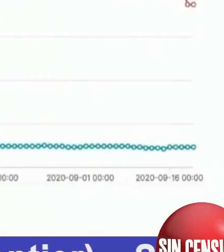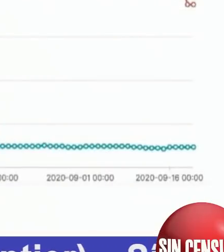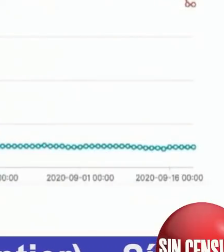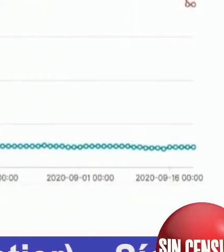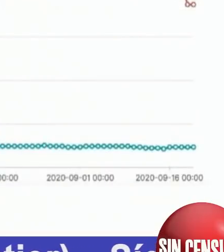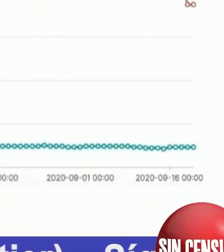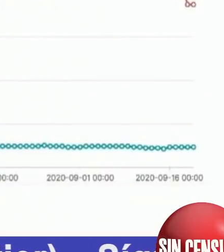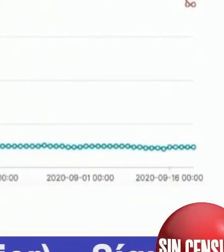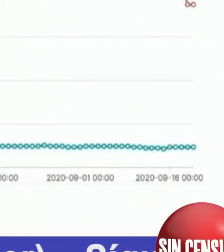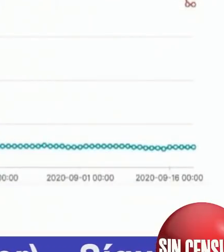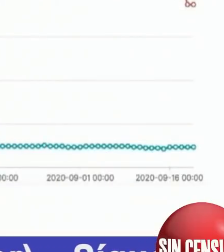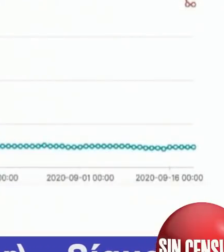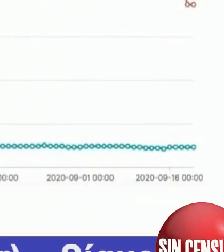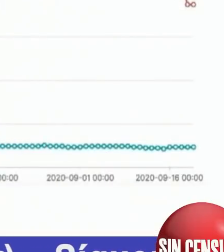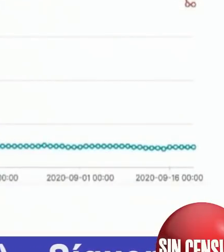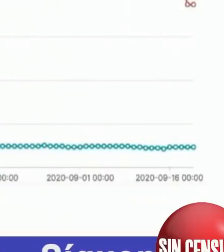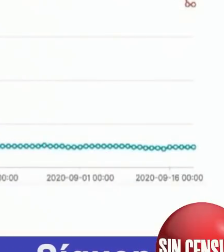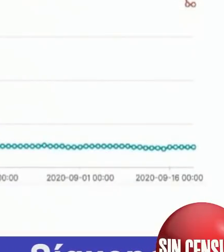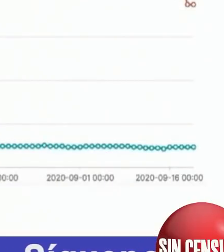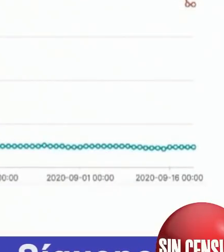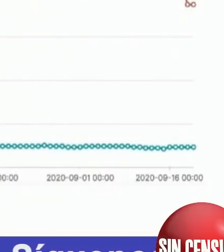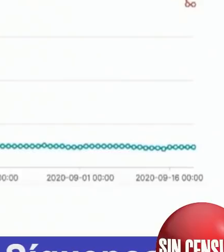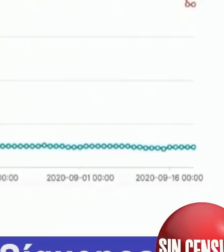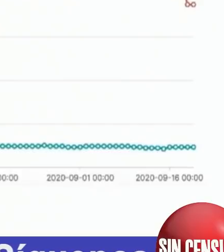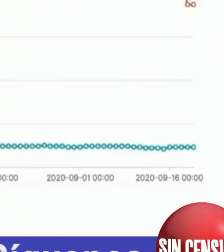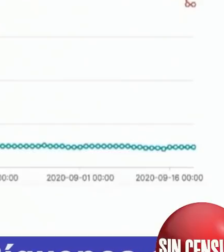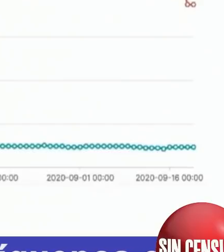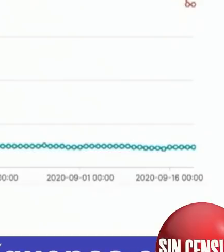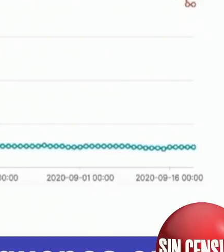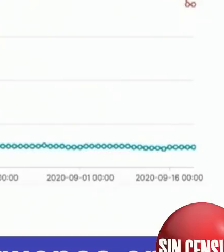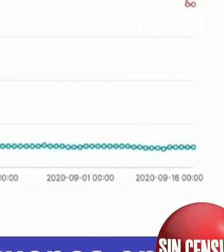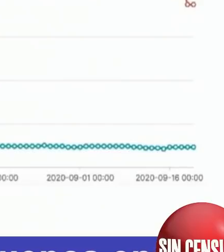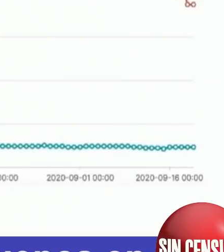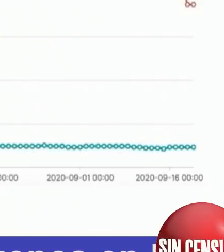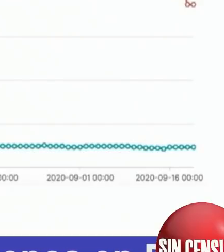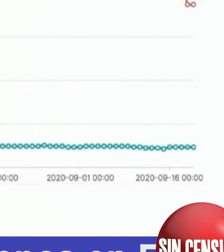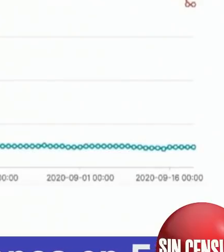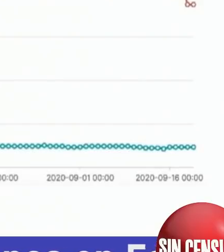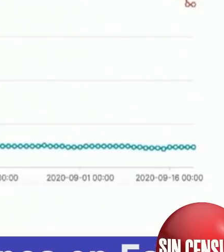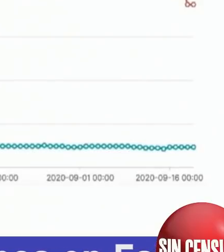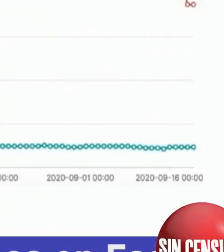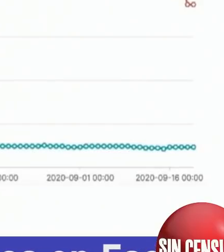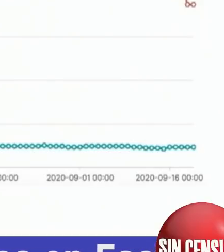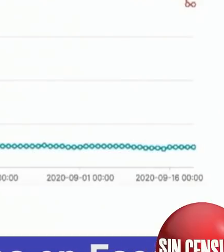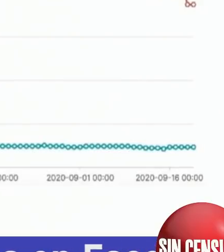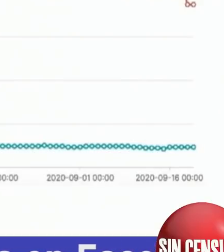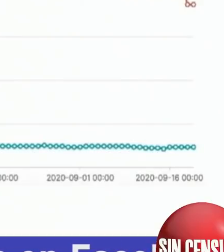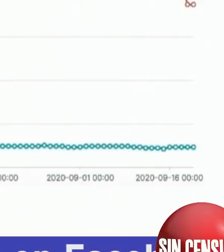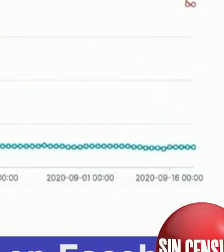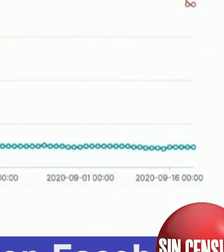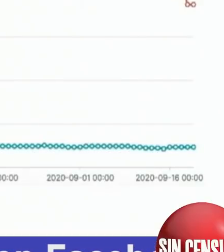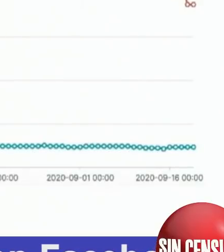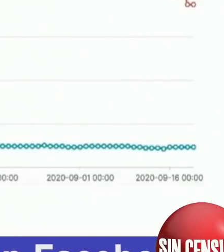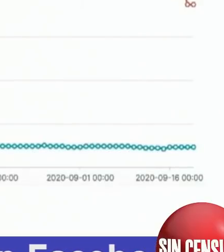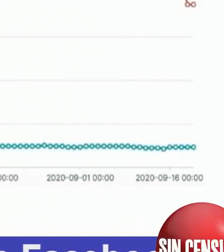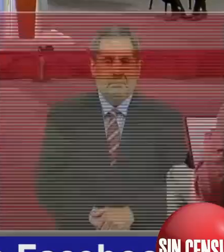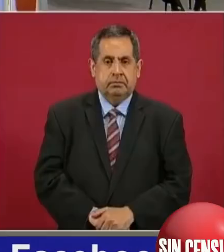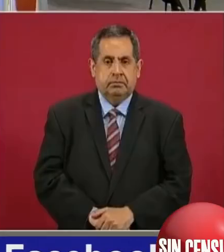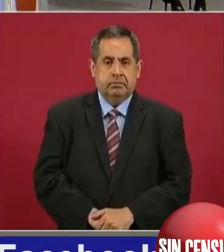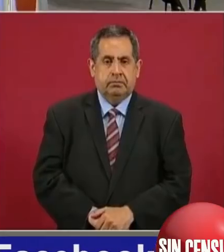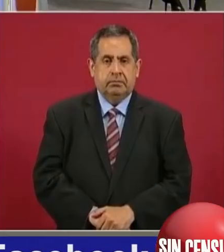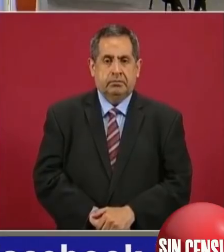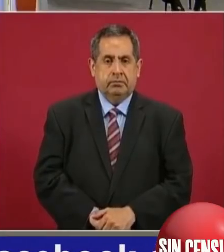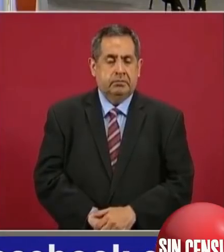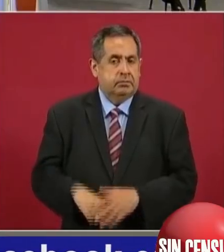del 1 de septiembre empezó a reducirse lentamente, pero empezó a reducirse la ocupación hospitalaria en Querétaro. La